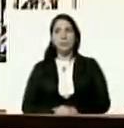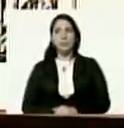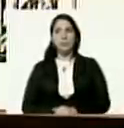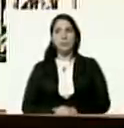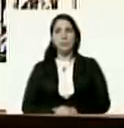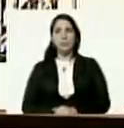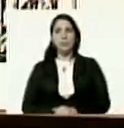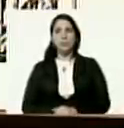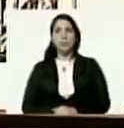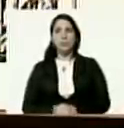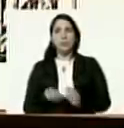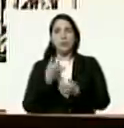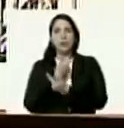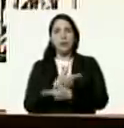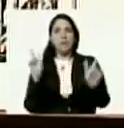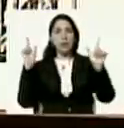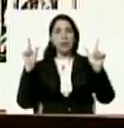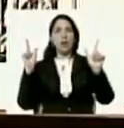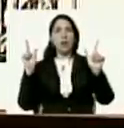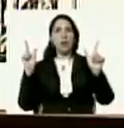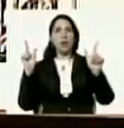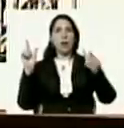de los libertadores de América,